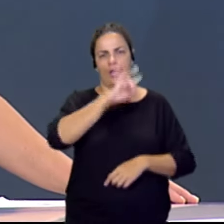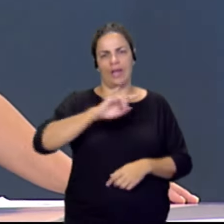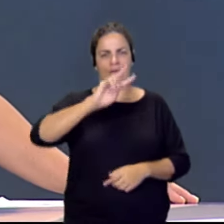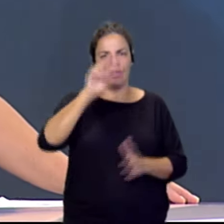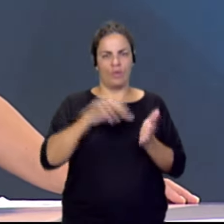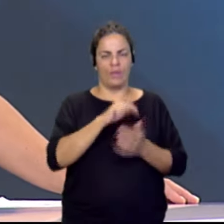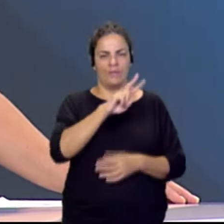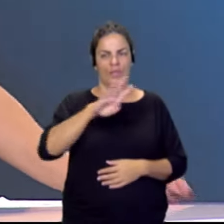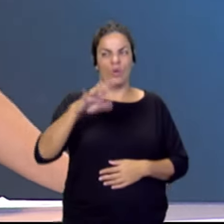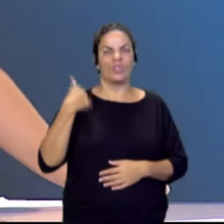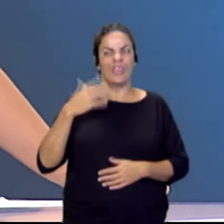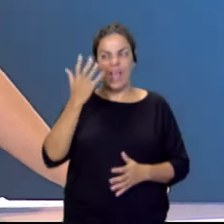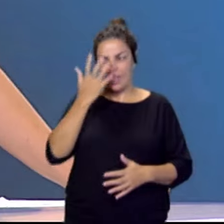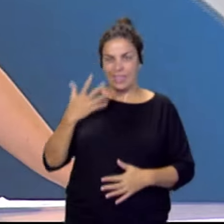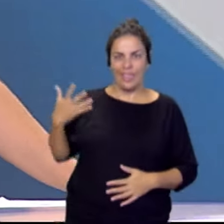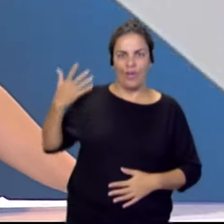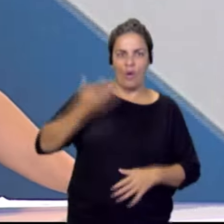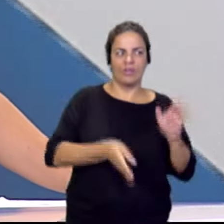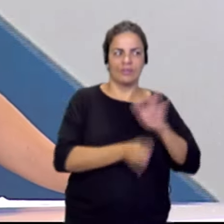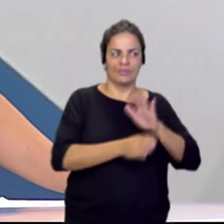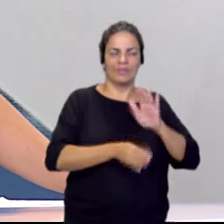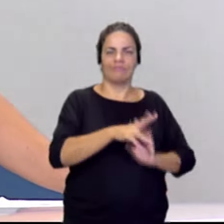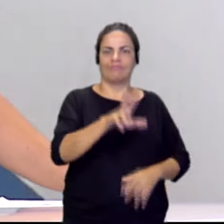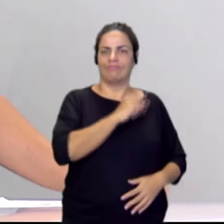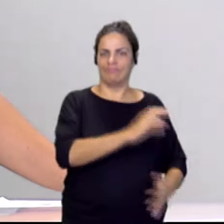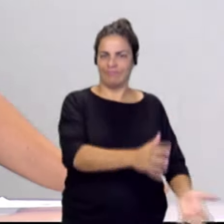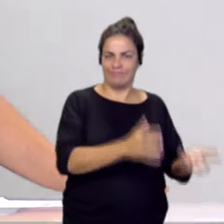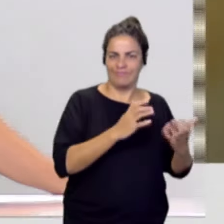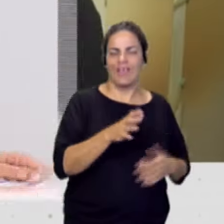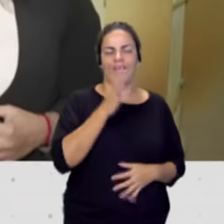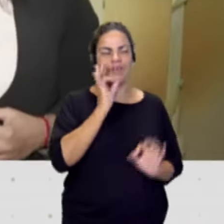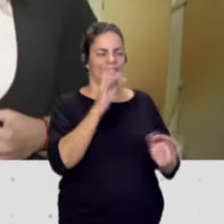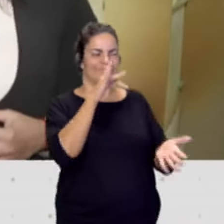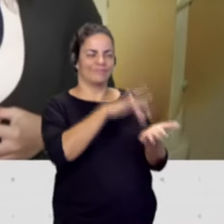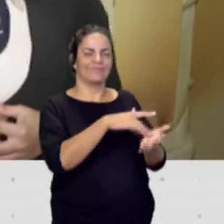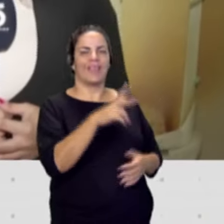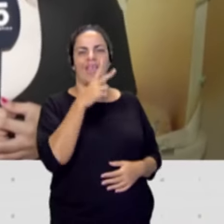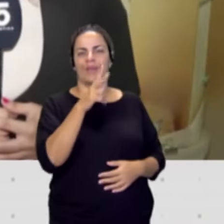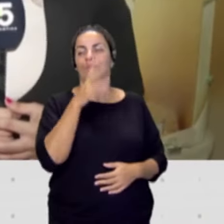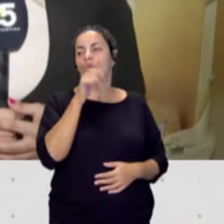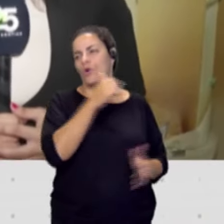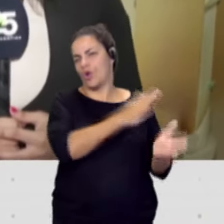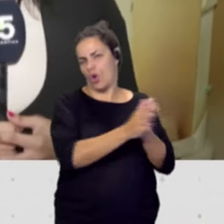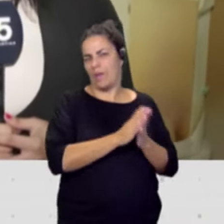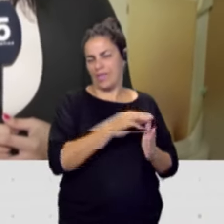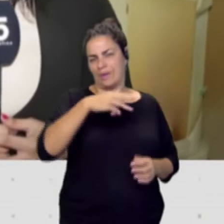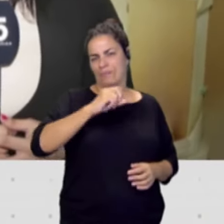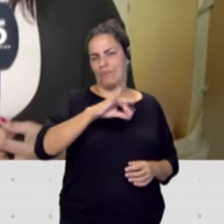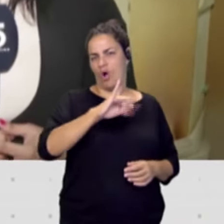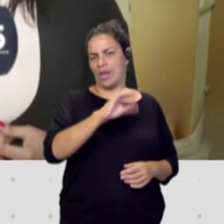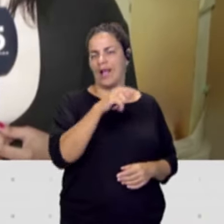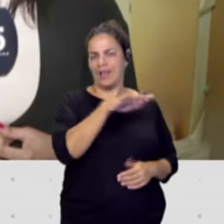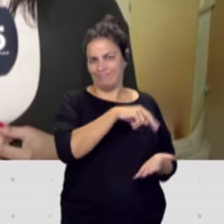consecutivo, y nos vamos hasta allí, hasta Hermigua, donde se encuentran nuestros compañeros Mónica Darias. Buenos días.